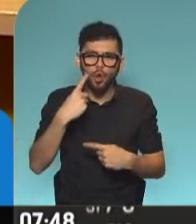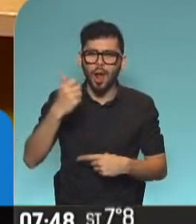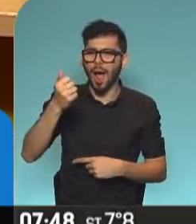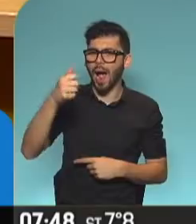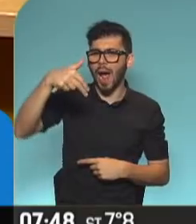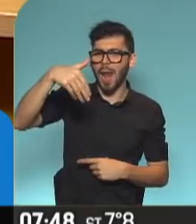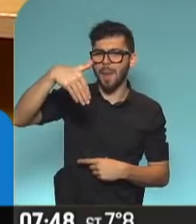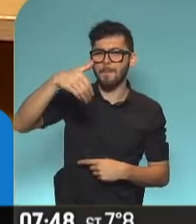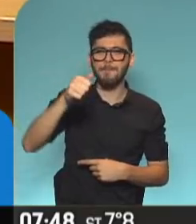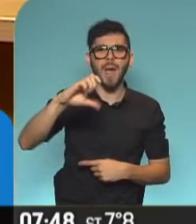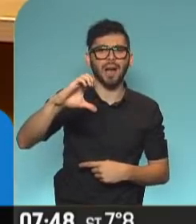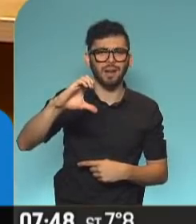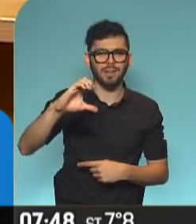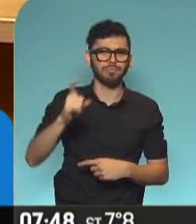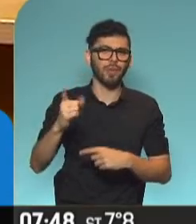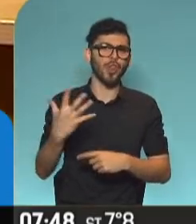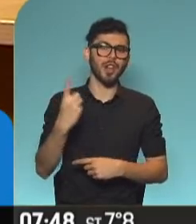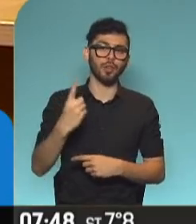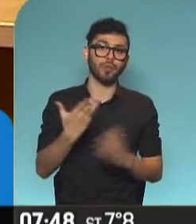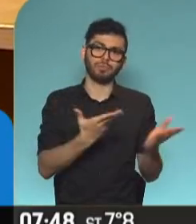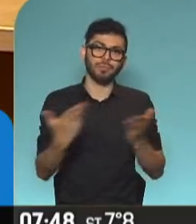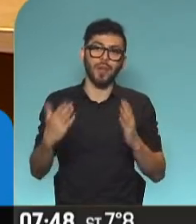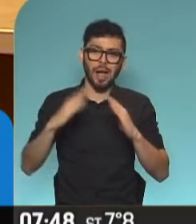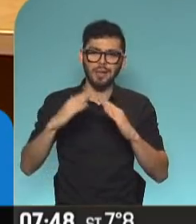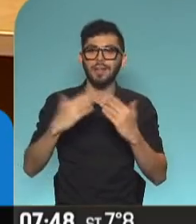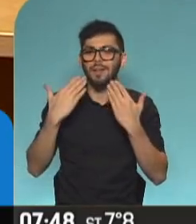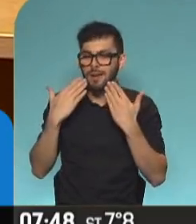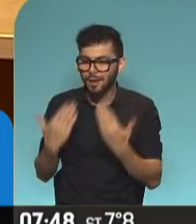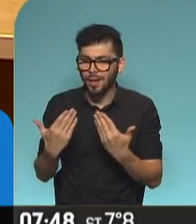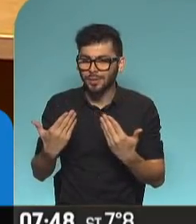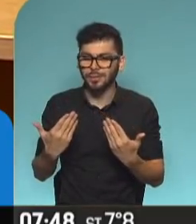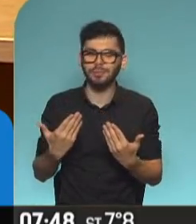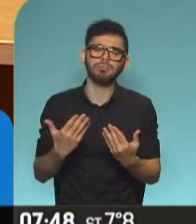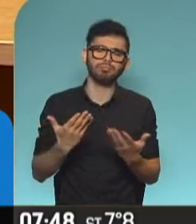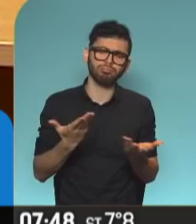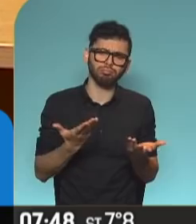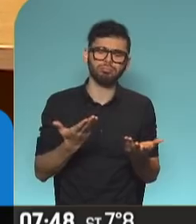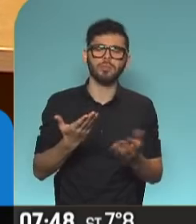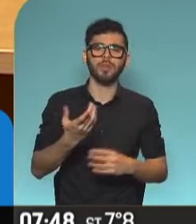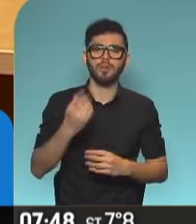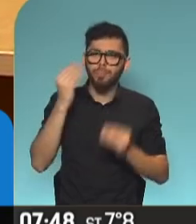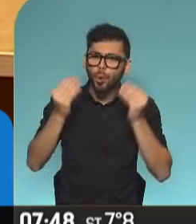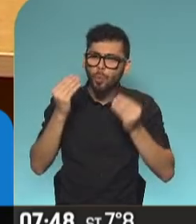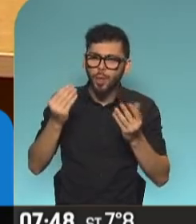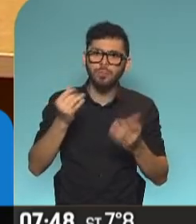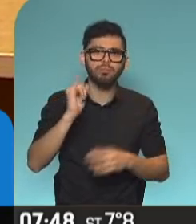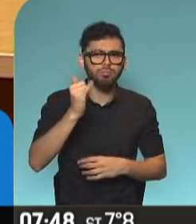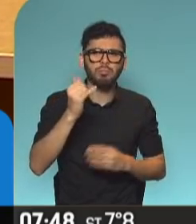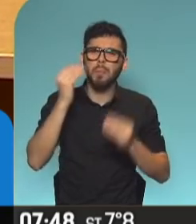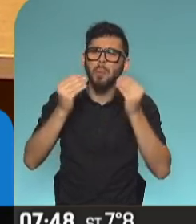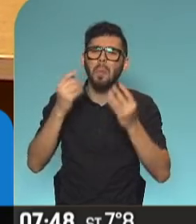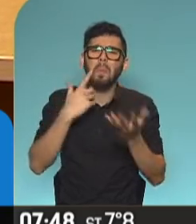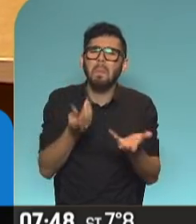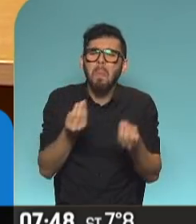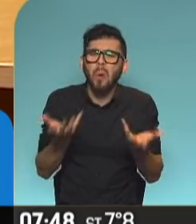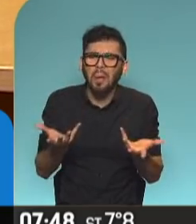le agradecemos que nos reciba aquí en su casa. Gracias, Ramiro, por recibirnos. Bueno, Muchas preocupa gracias. mucho esto, ¿no? Sí, muchas ¿Pero por gracias. qué? ¿Por qué se debe